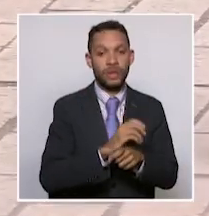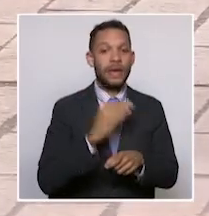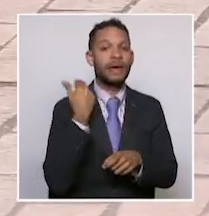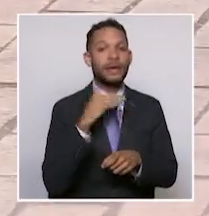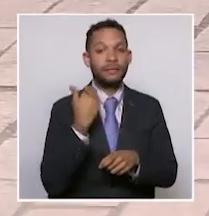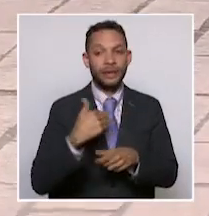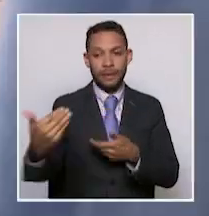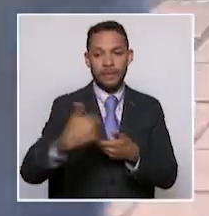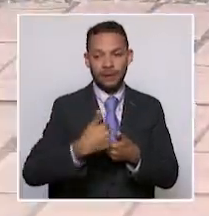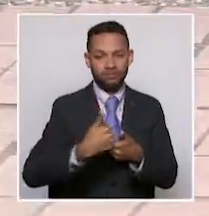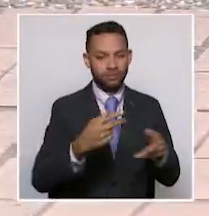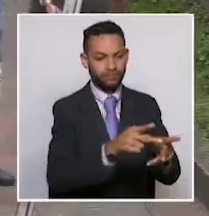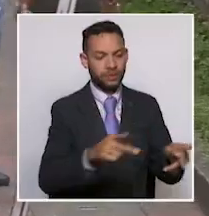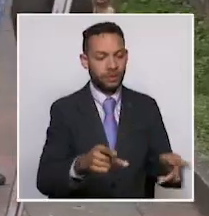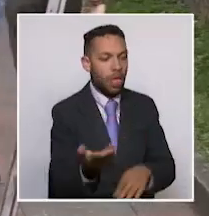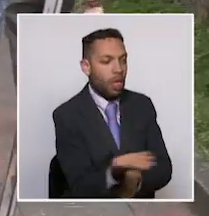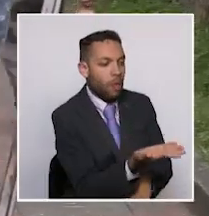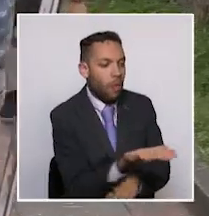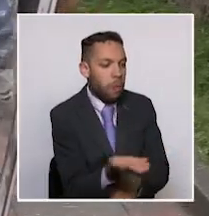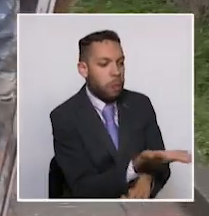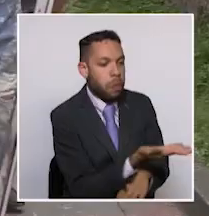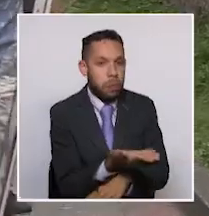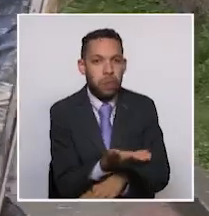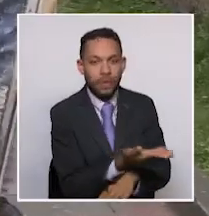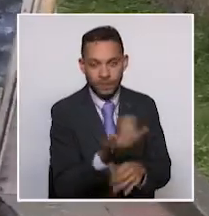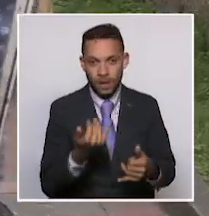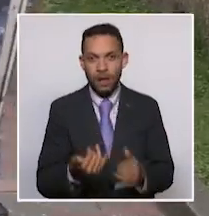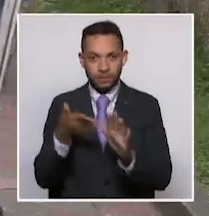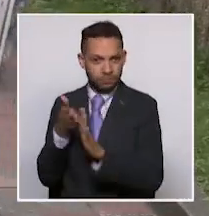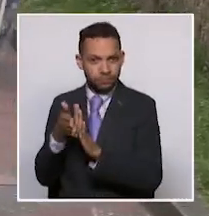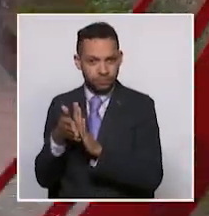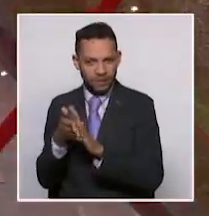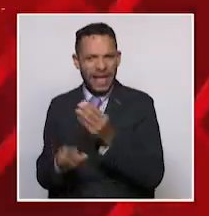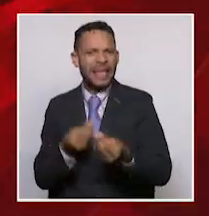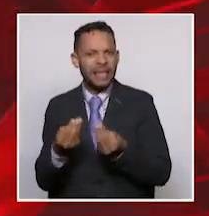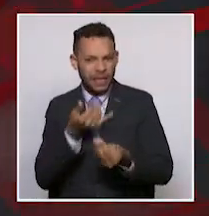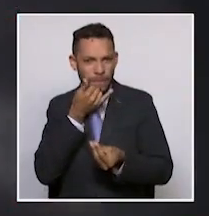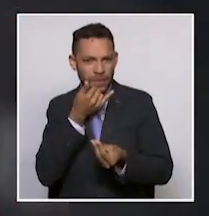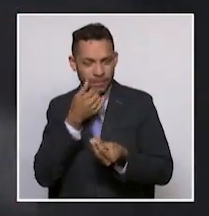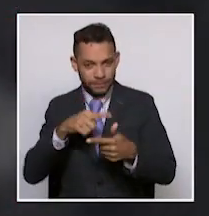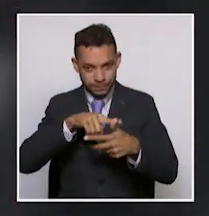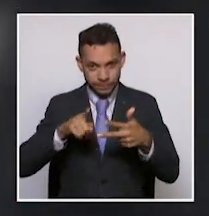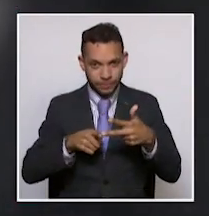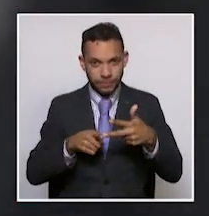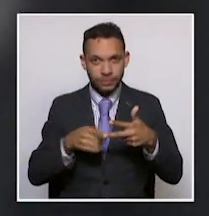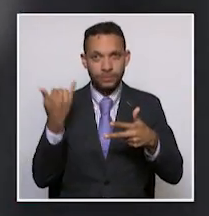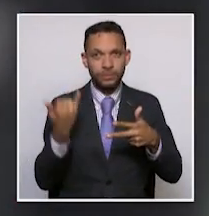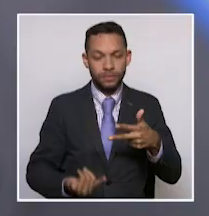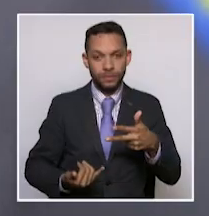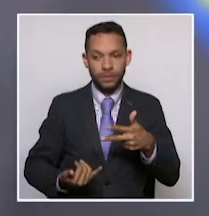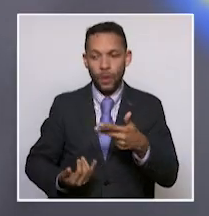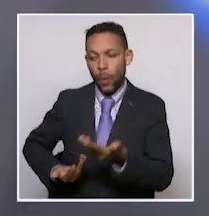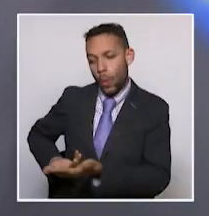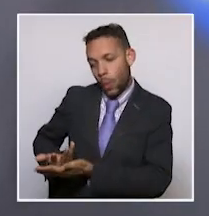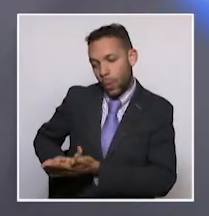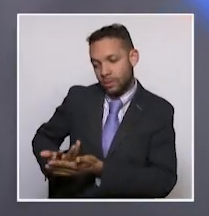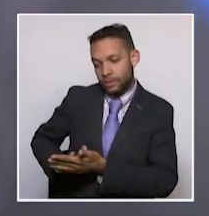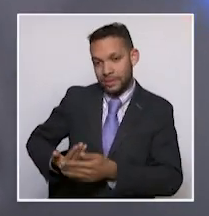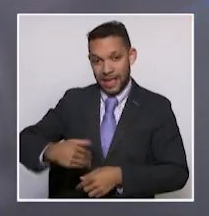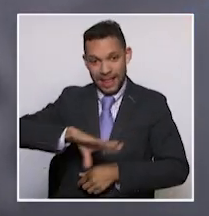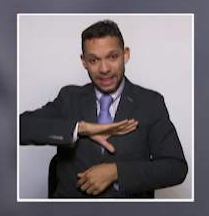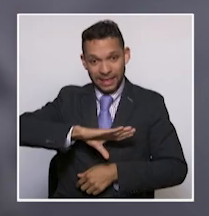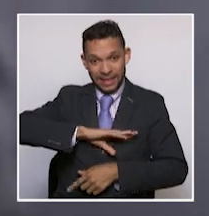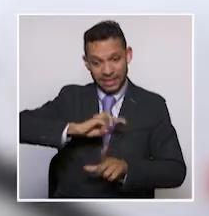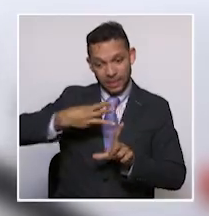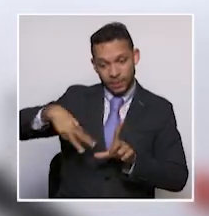eje cafetero. En nuestro informe regional les contaremos cómo está la situación. Ex asesor jurídico de la alcaldía de Dos